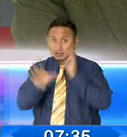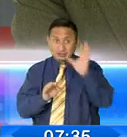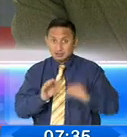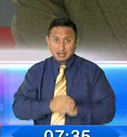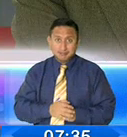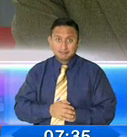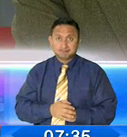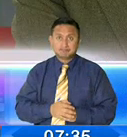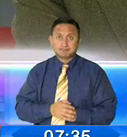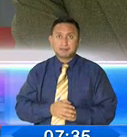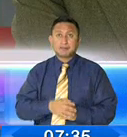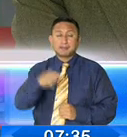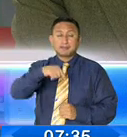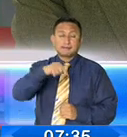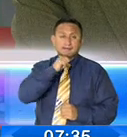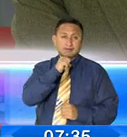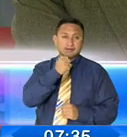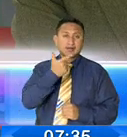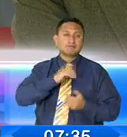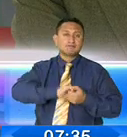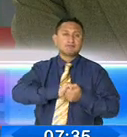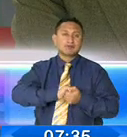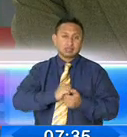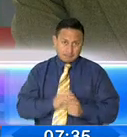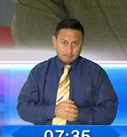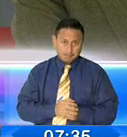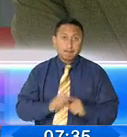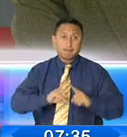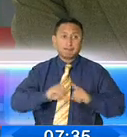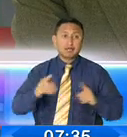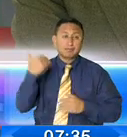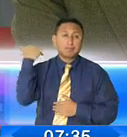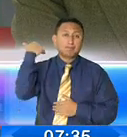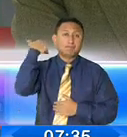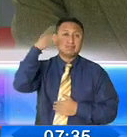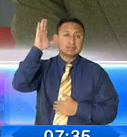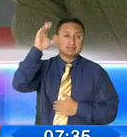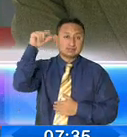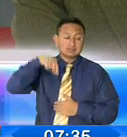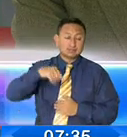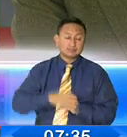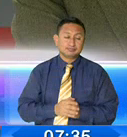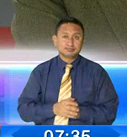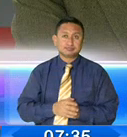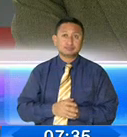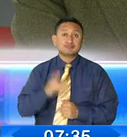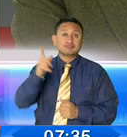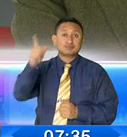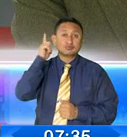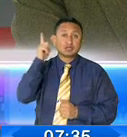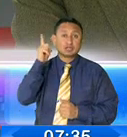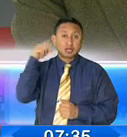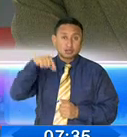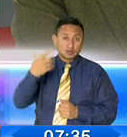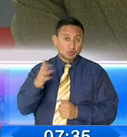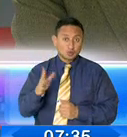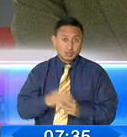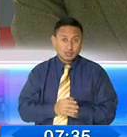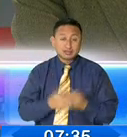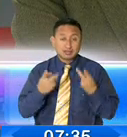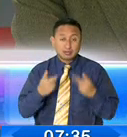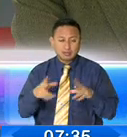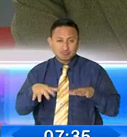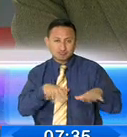poco también de falta de solidaridad, pero por sobre todo de parte de falta de liderazgo, falta de